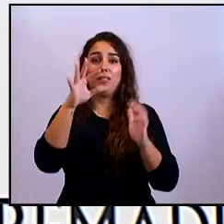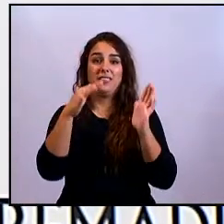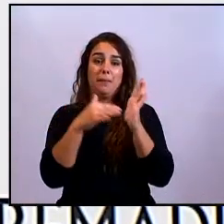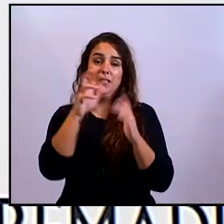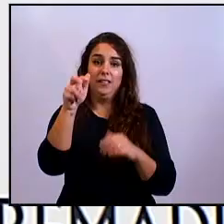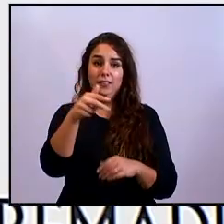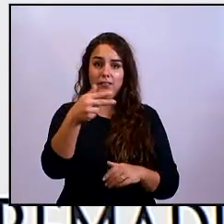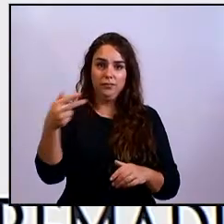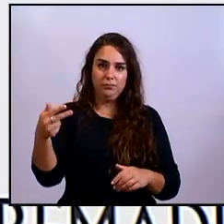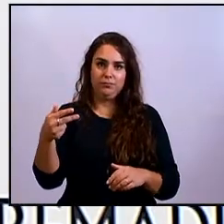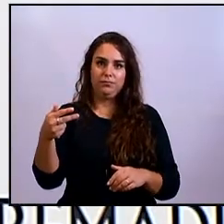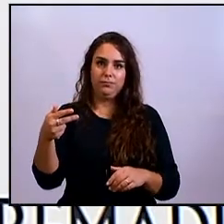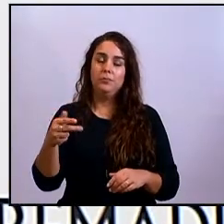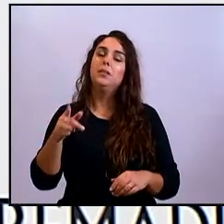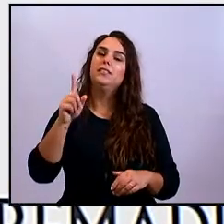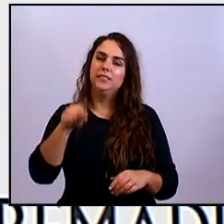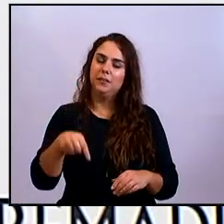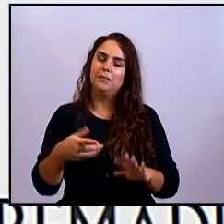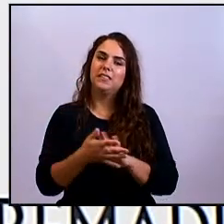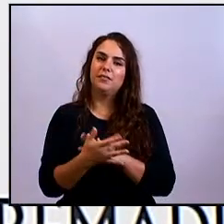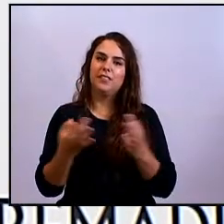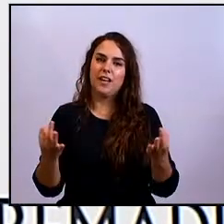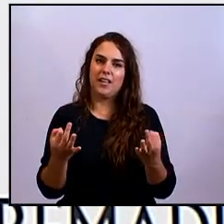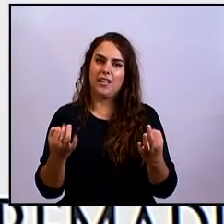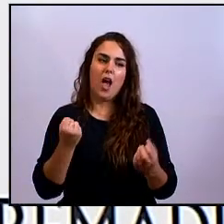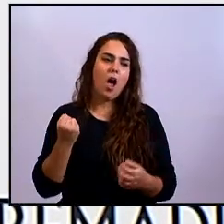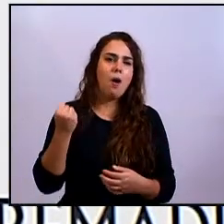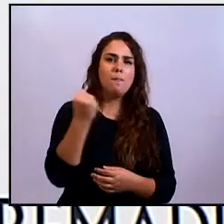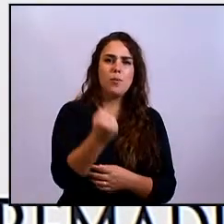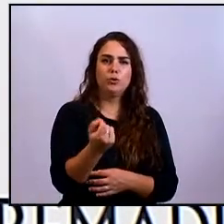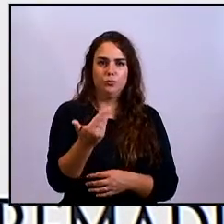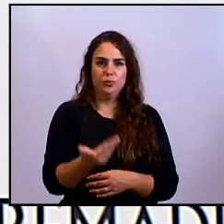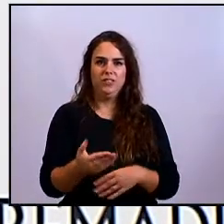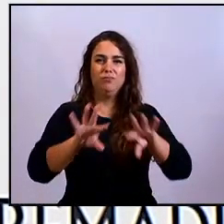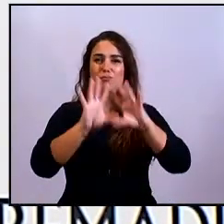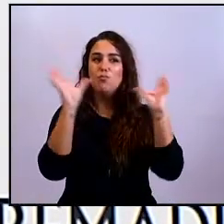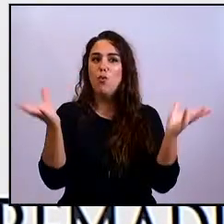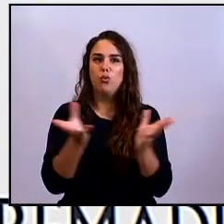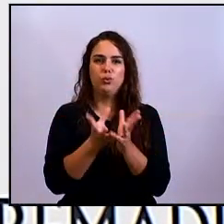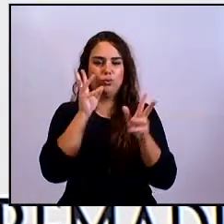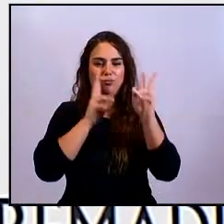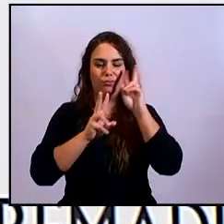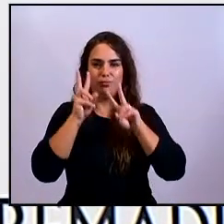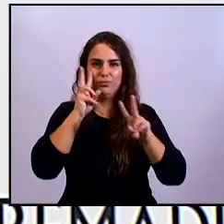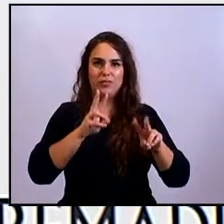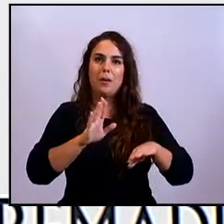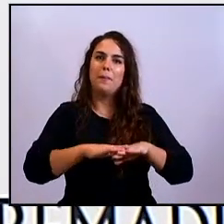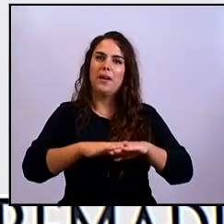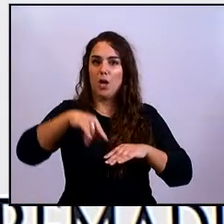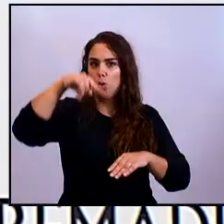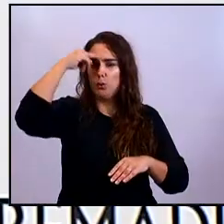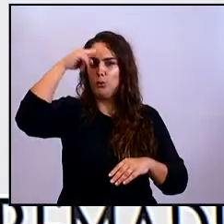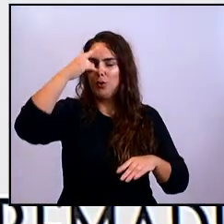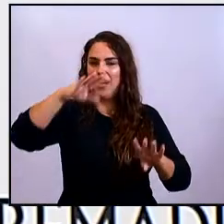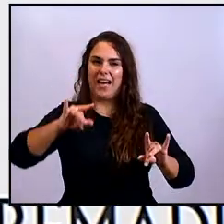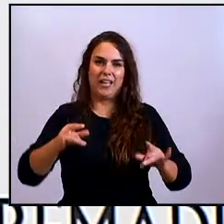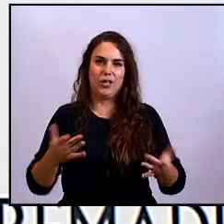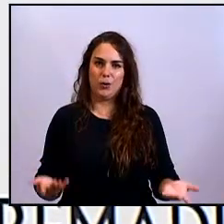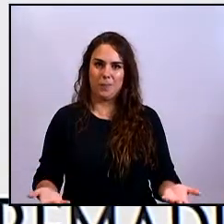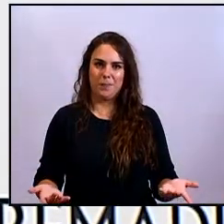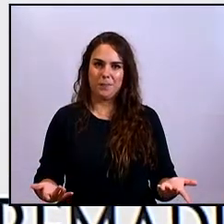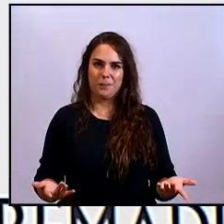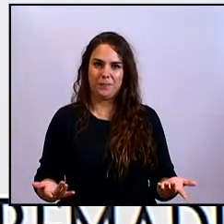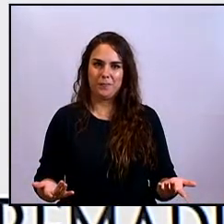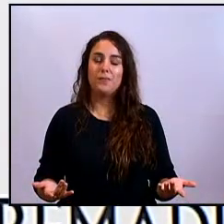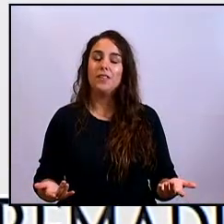euros y, por supuesto, va a suponer un espaldarazo mundial a los eventos culturales en nuestra región, con un elenco